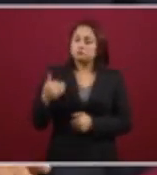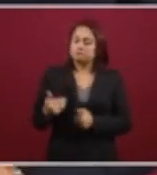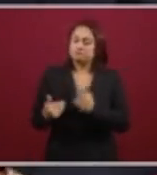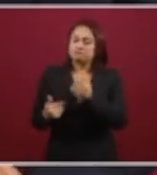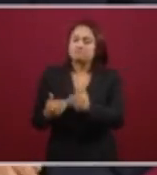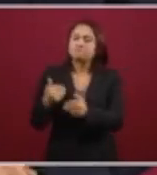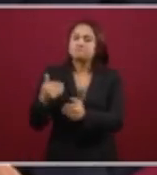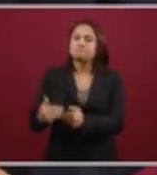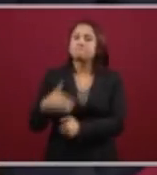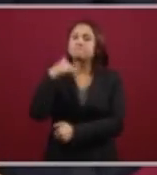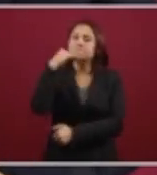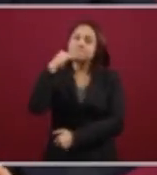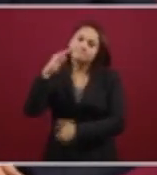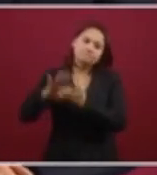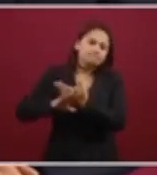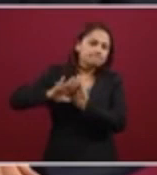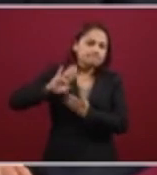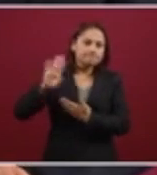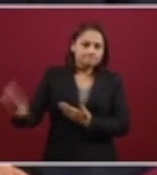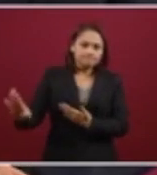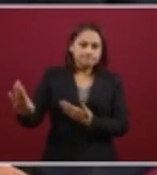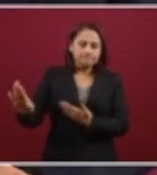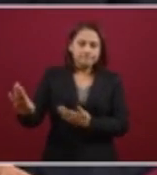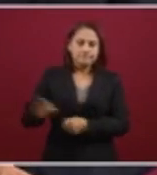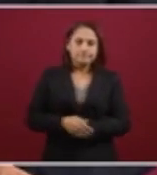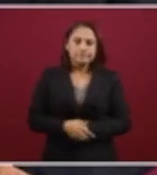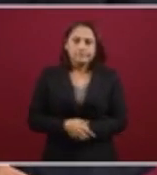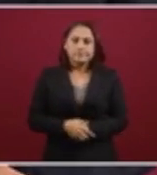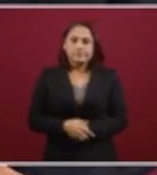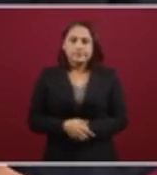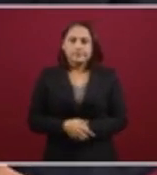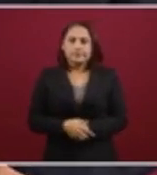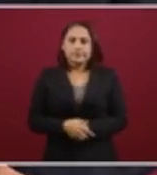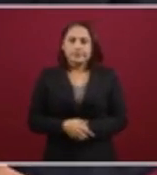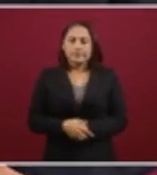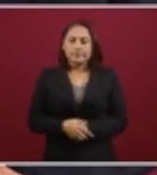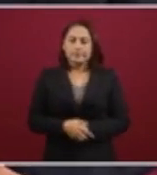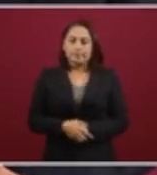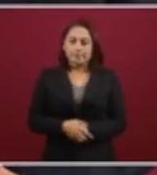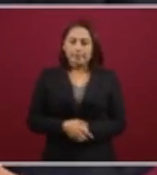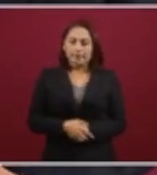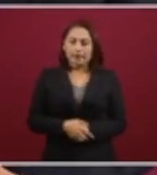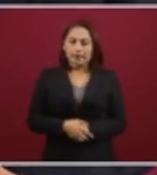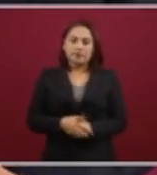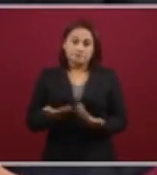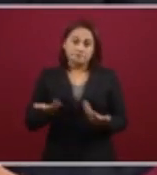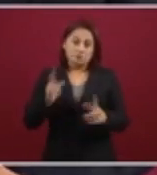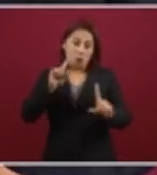corrupción. Es nuestro objetivo principal,